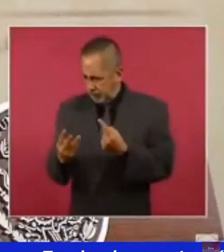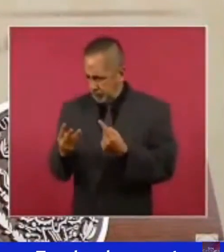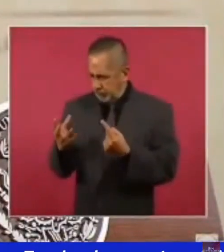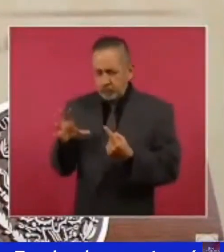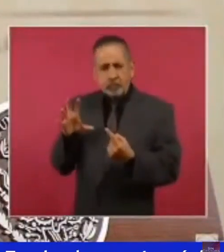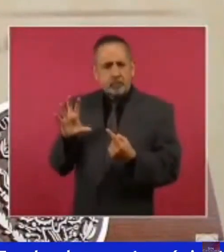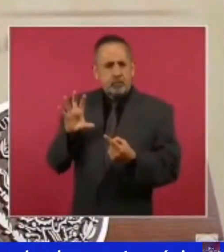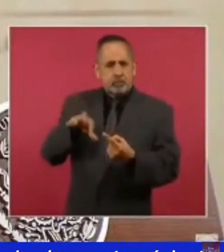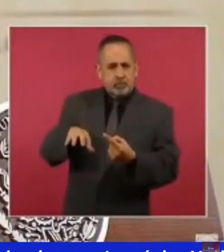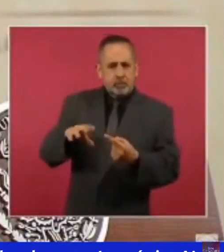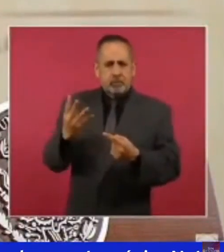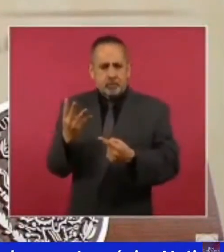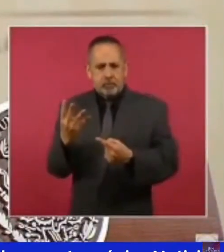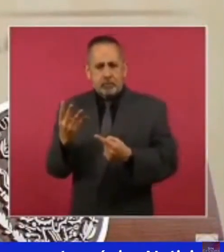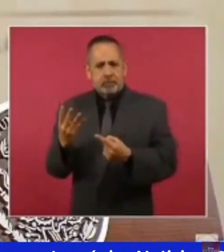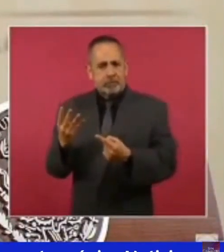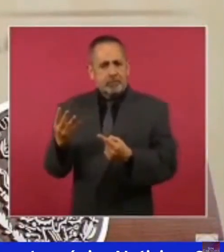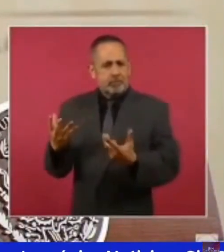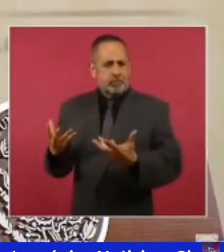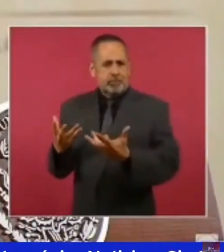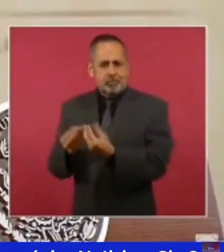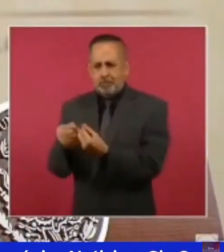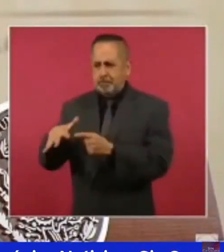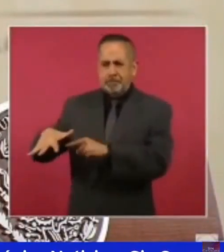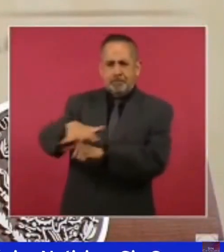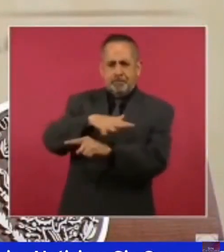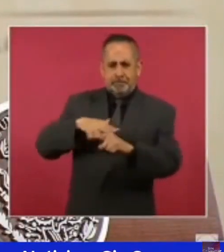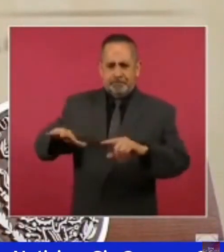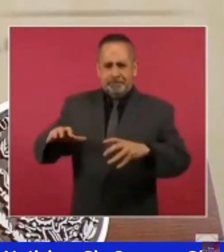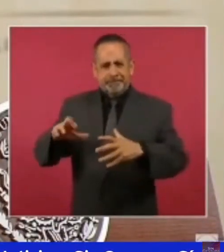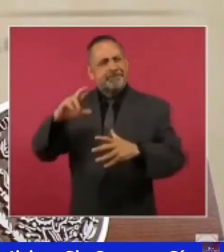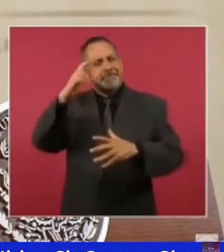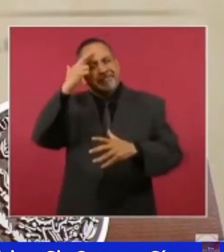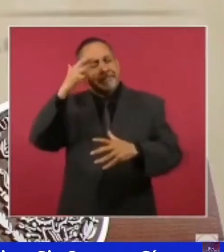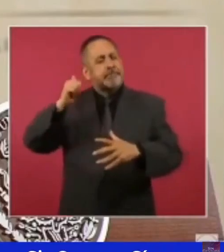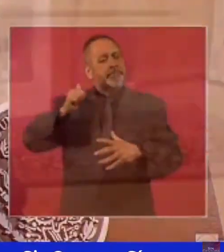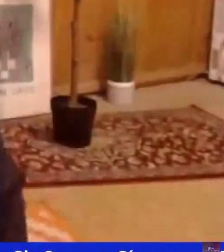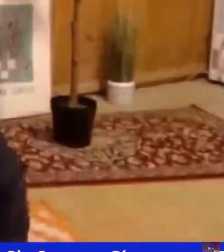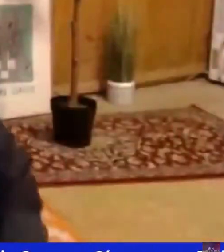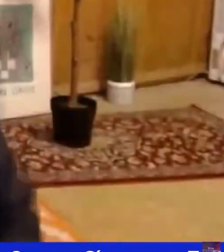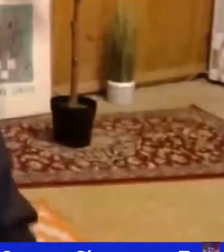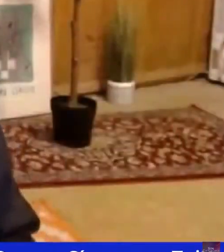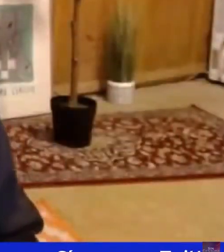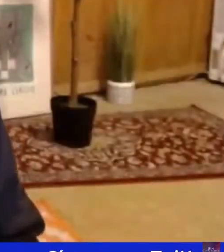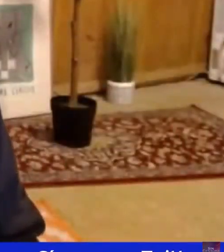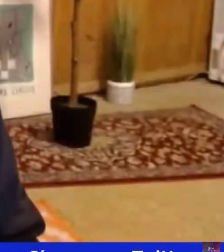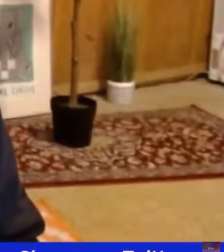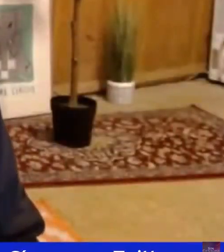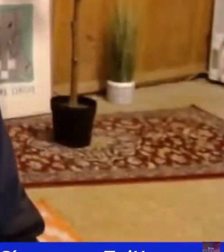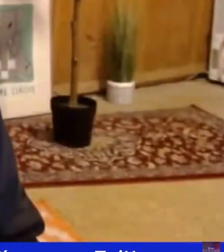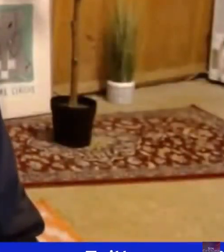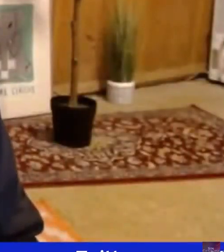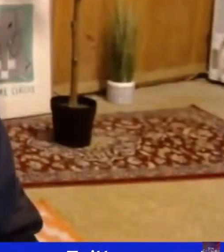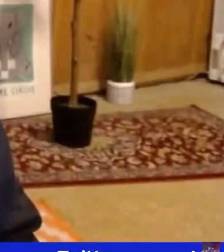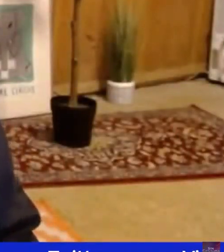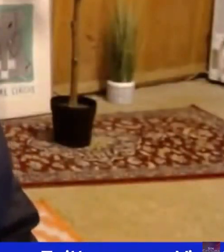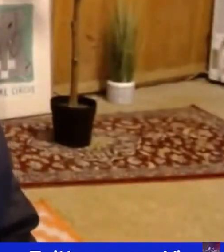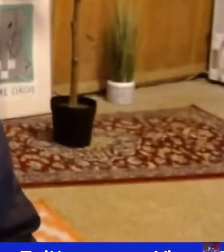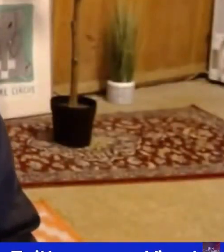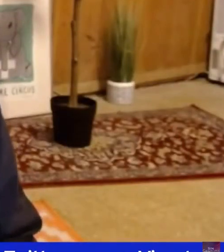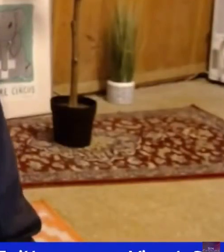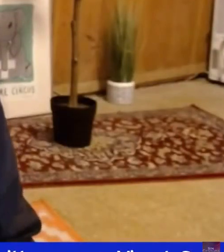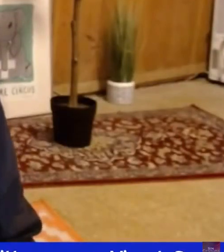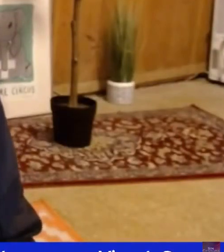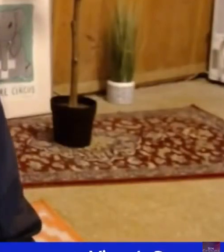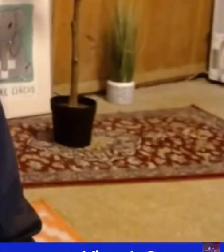pues ventanilla equivocada, mejor deberías dirigirte a Claudio X González. Fue